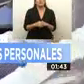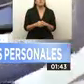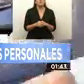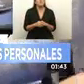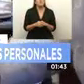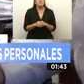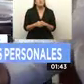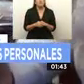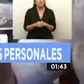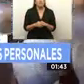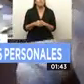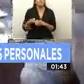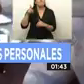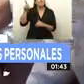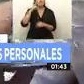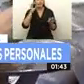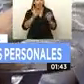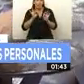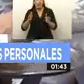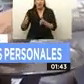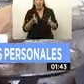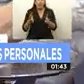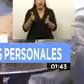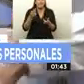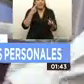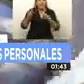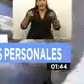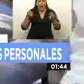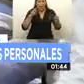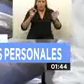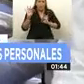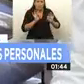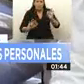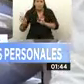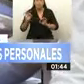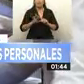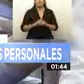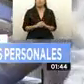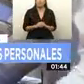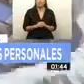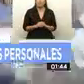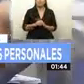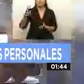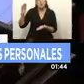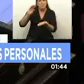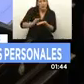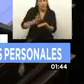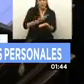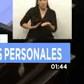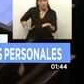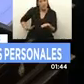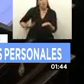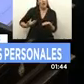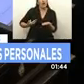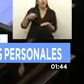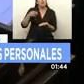para orientando el gasto y la inversión del estado tener un modelo